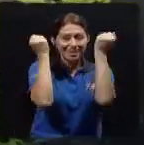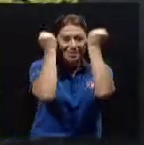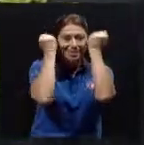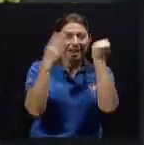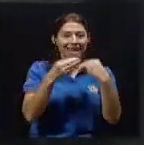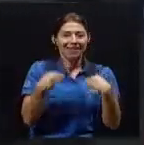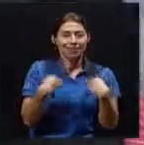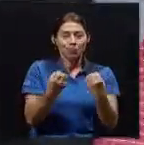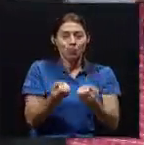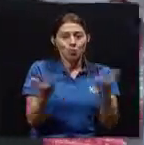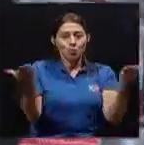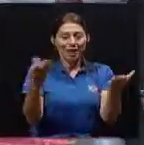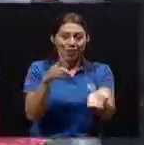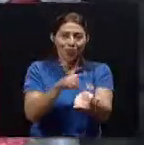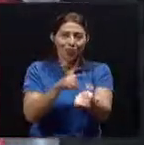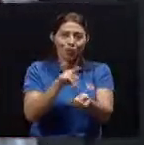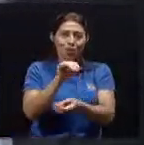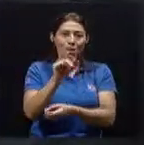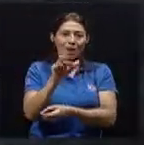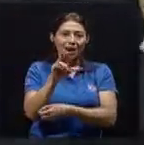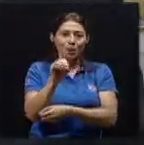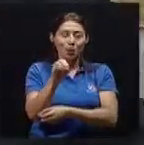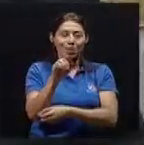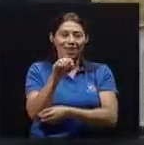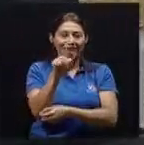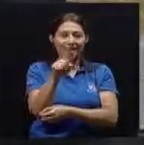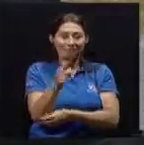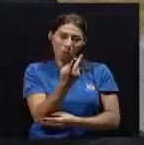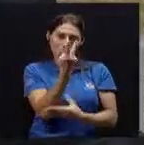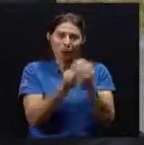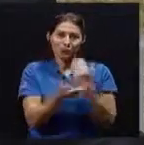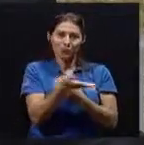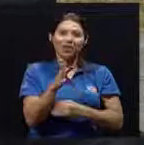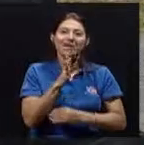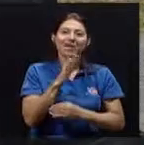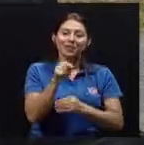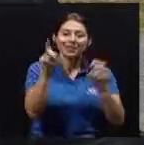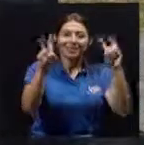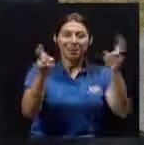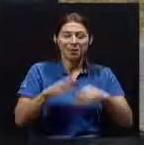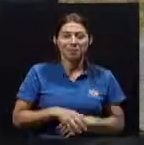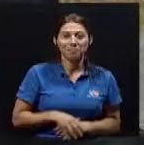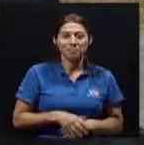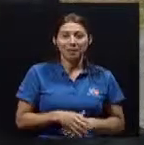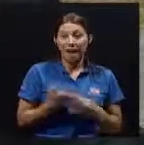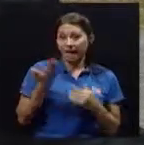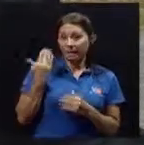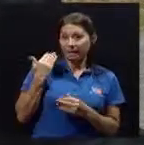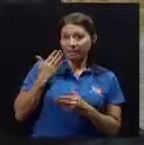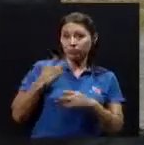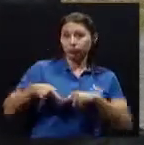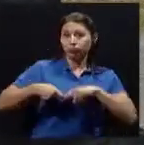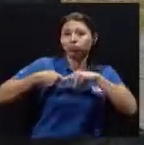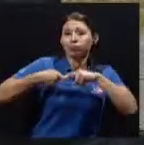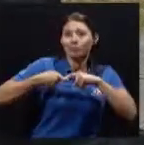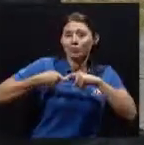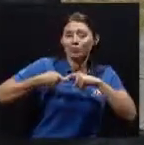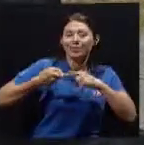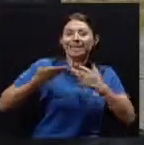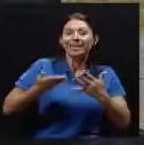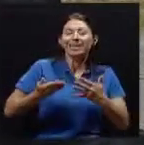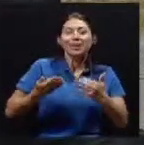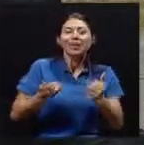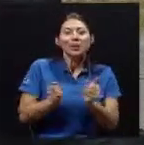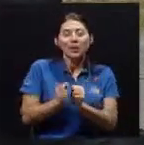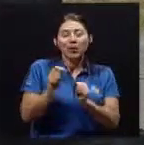en salud pública, el doctor Marco Díaz. Con ellos estamos conversando sobre este tema. Nos fuimos a una pausa y los interrumpimos, Heidi, con